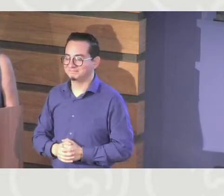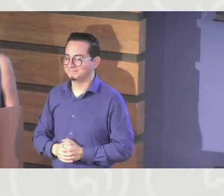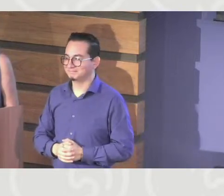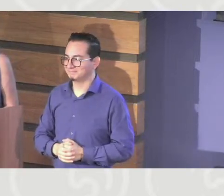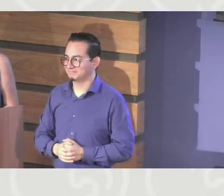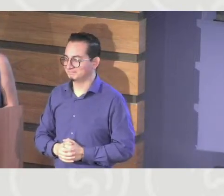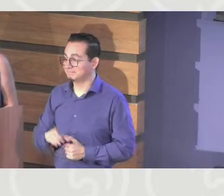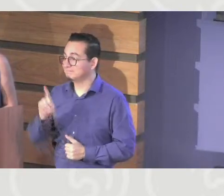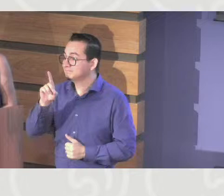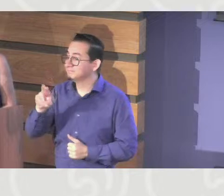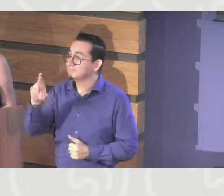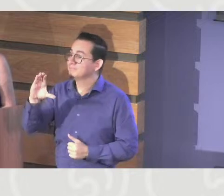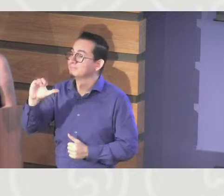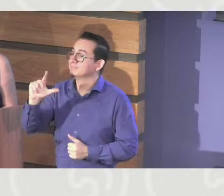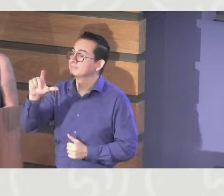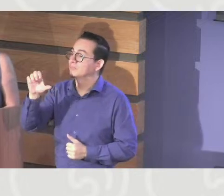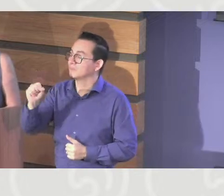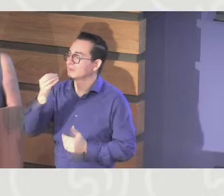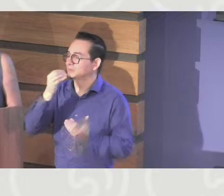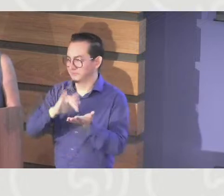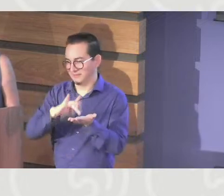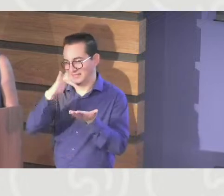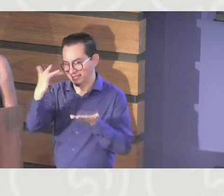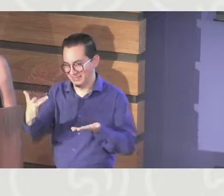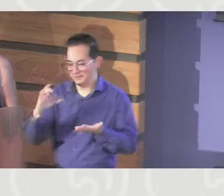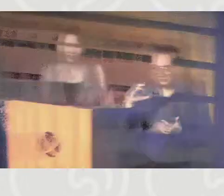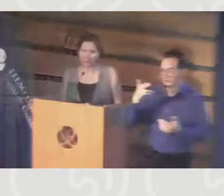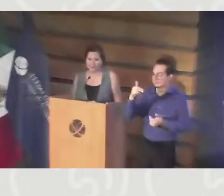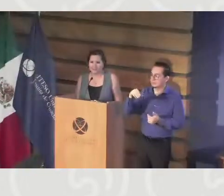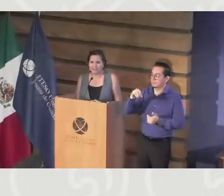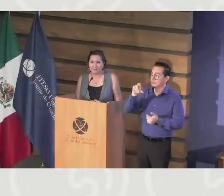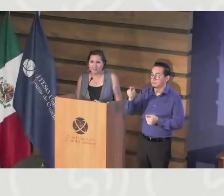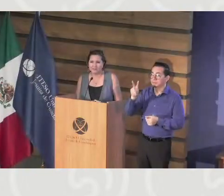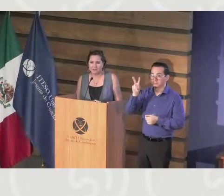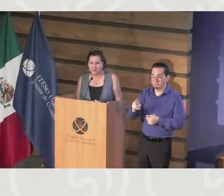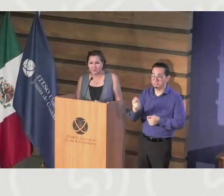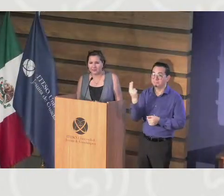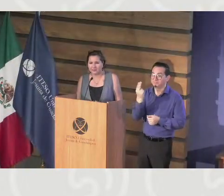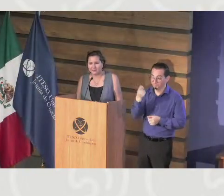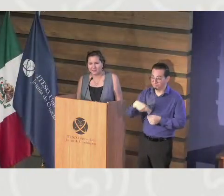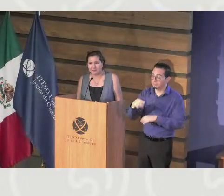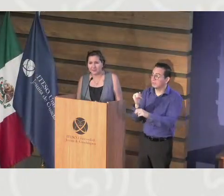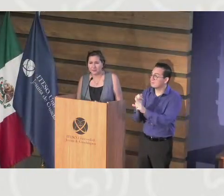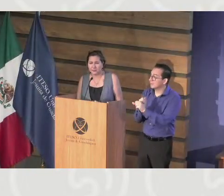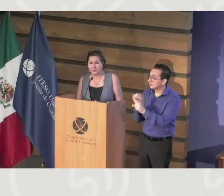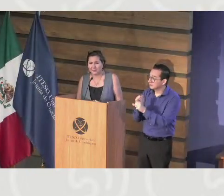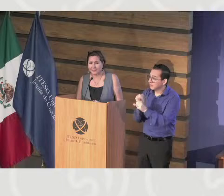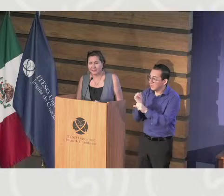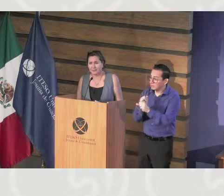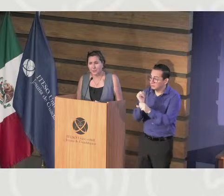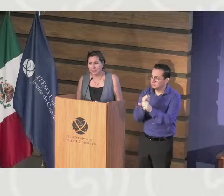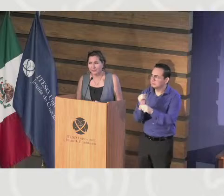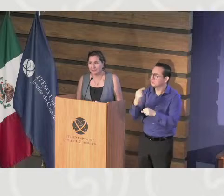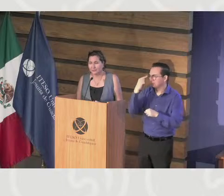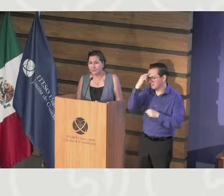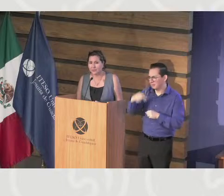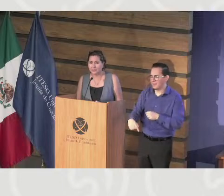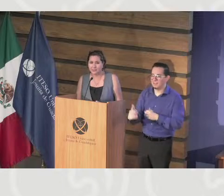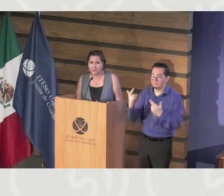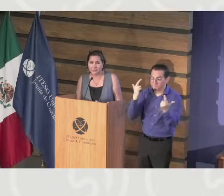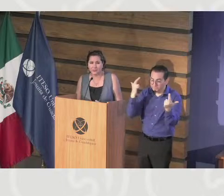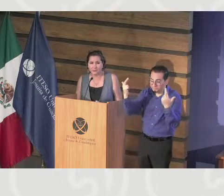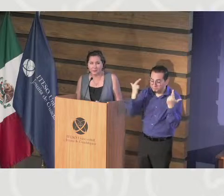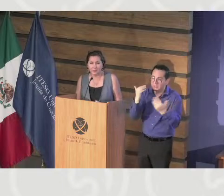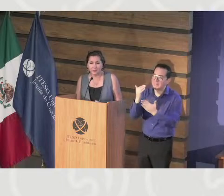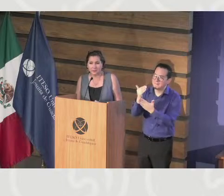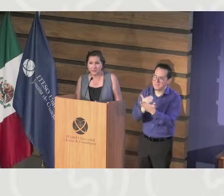Muchas gracias, doctor Carlos Chamorro. La verdad es que necesitamos hacer investigación para saber las repercusiones reales del ruido excesivo y